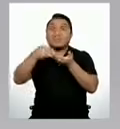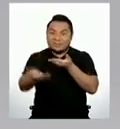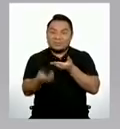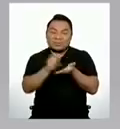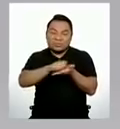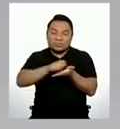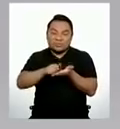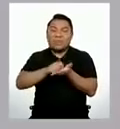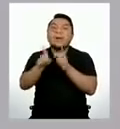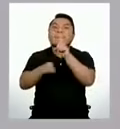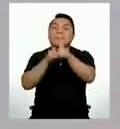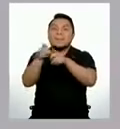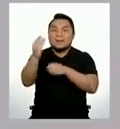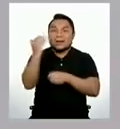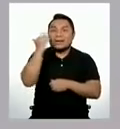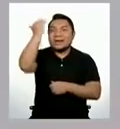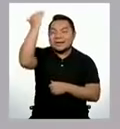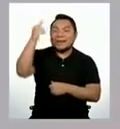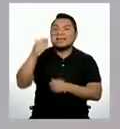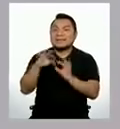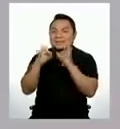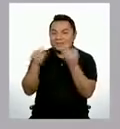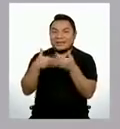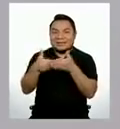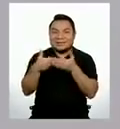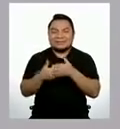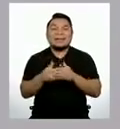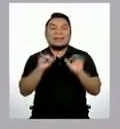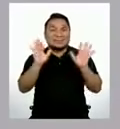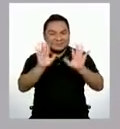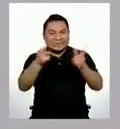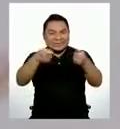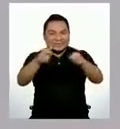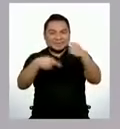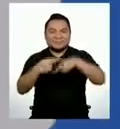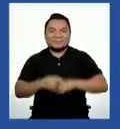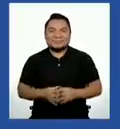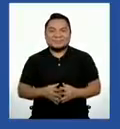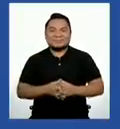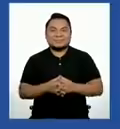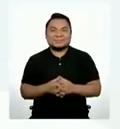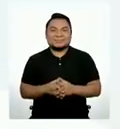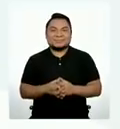anótalas en una hoja y pregúntale al adulto o responsable que tengas en casa. Ahora, ya volvemos.